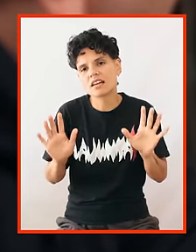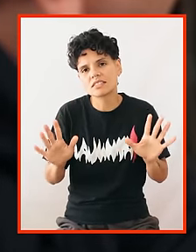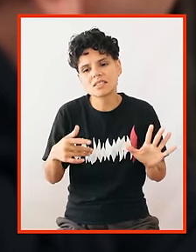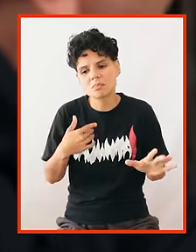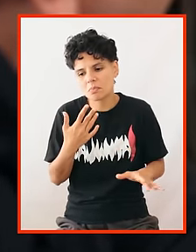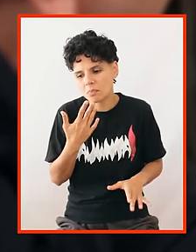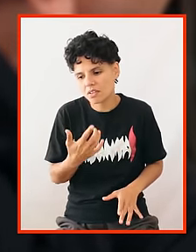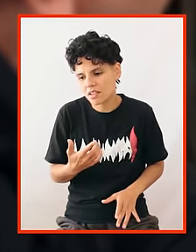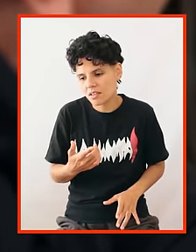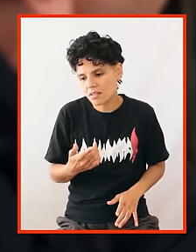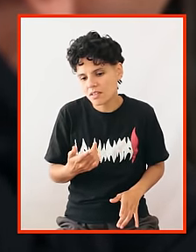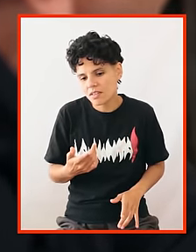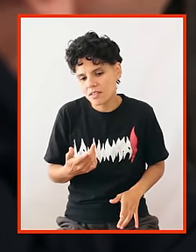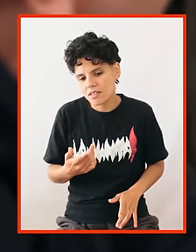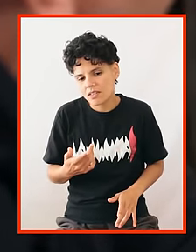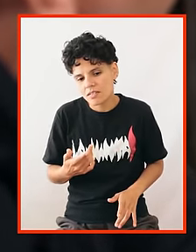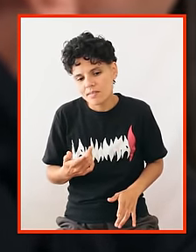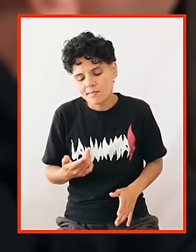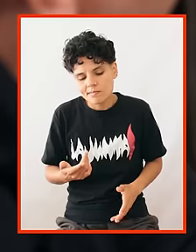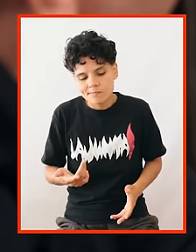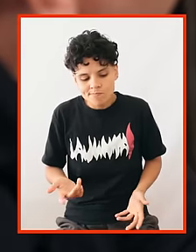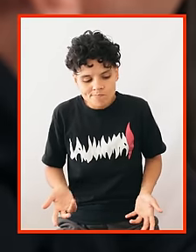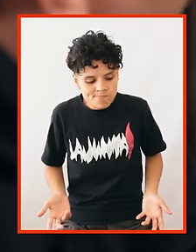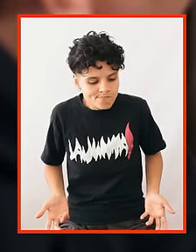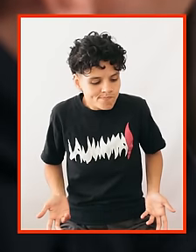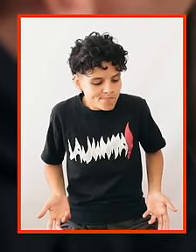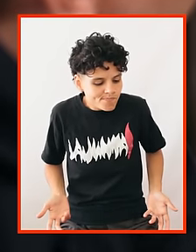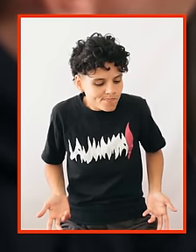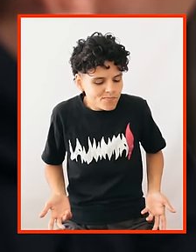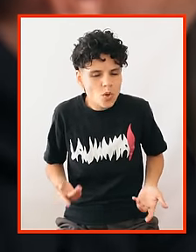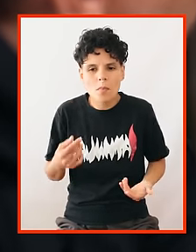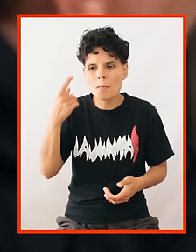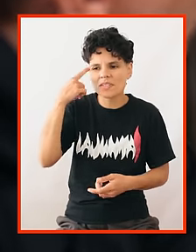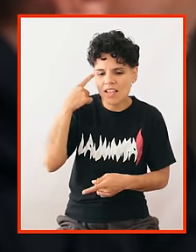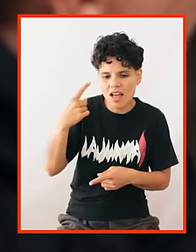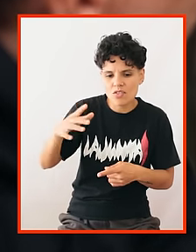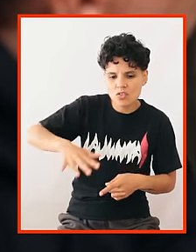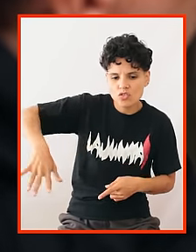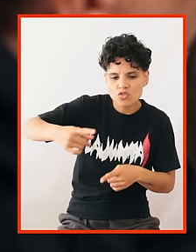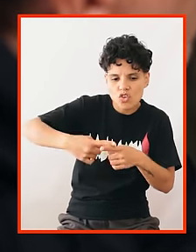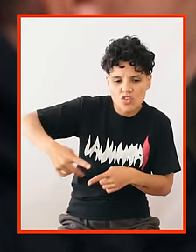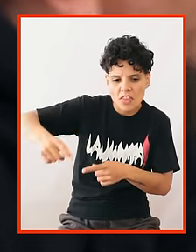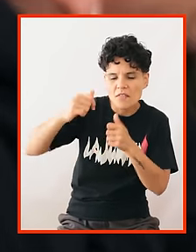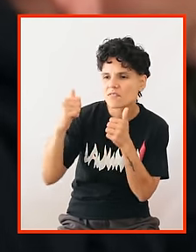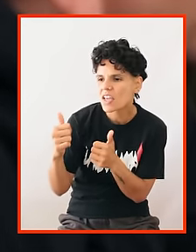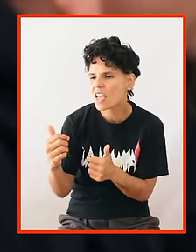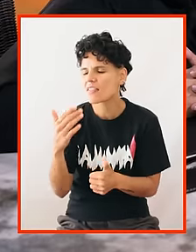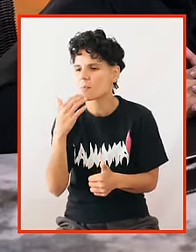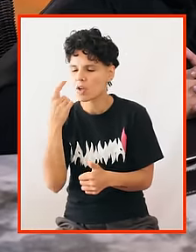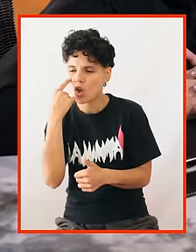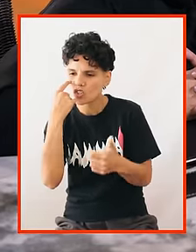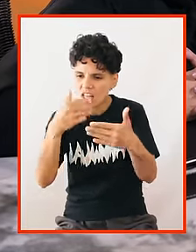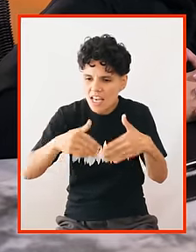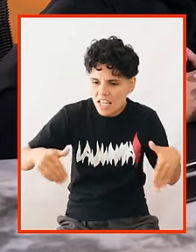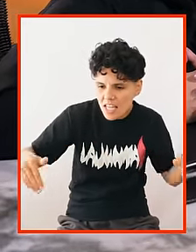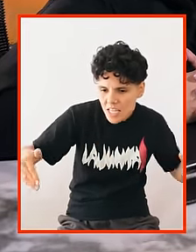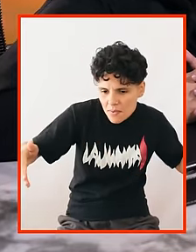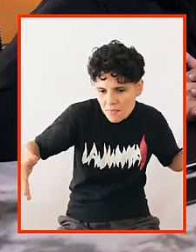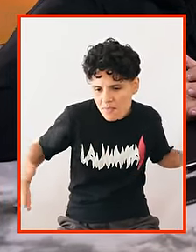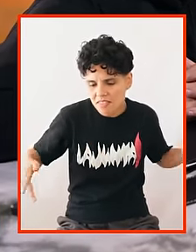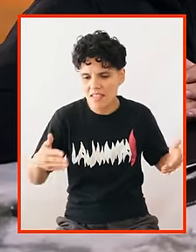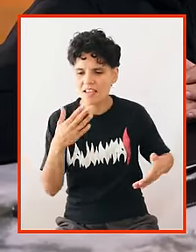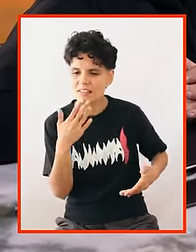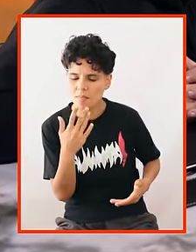sin comprender por qué hay ciertas actitudes que van en contra de, puta, del bien común, de los límites